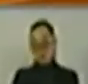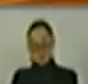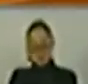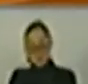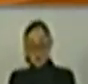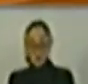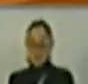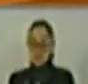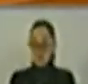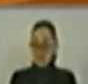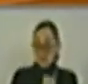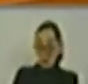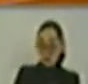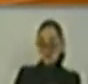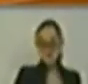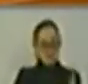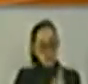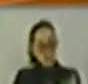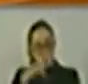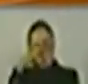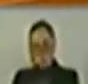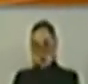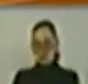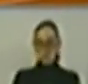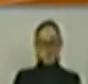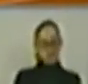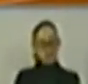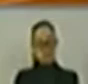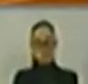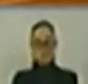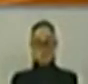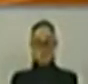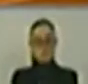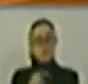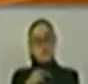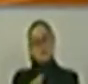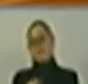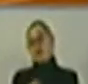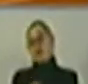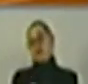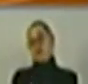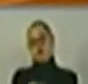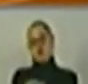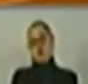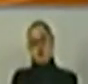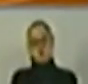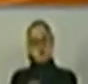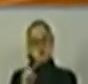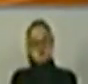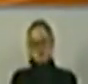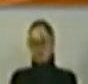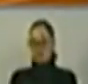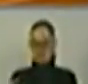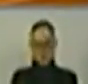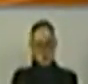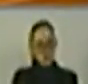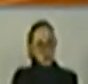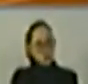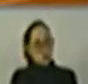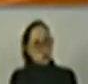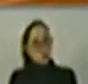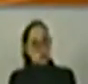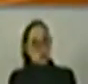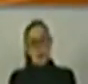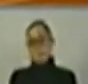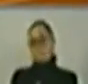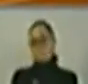mexicanos impusieron récords centroamericanos como aquellos logrados por Antonio Hernández en halterofilia,